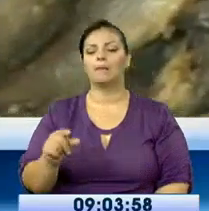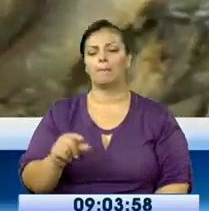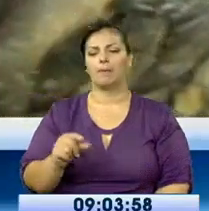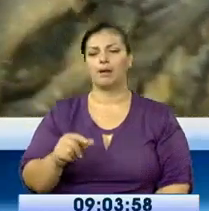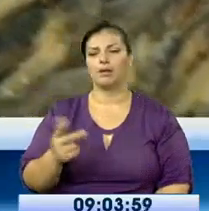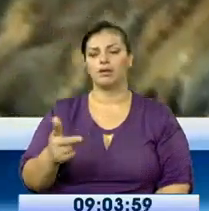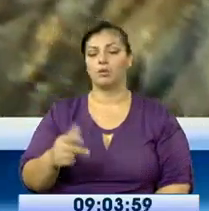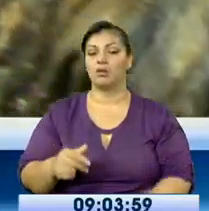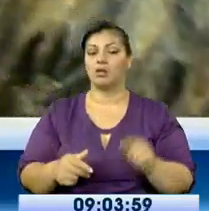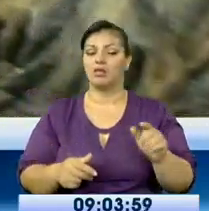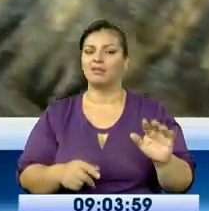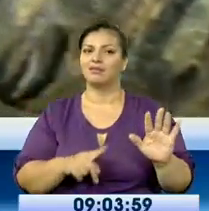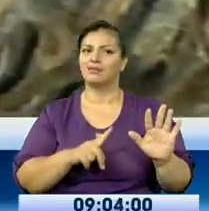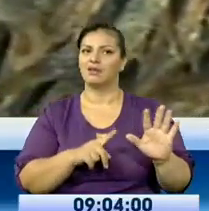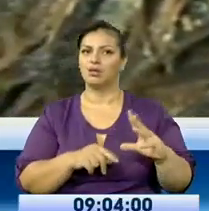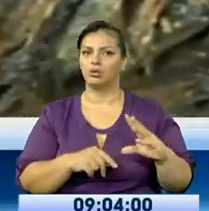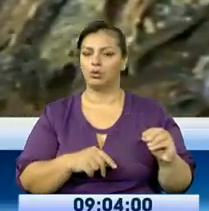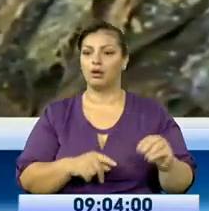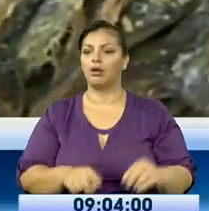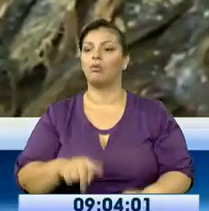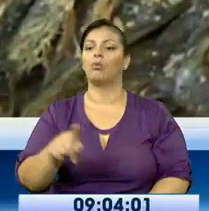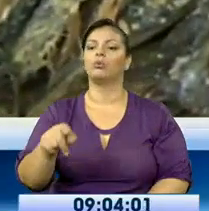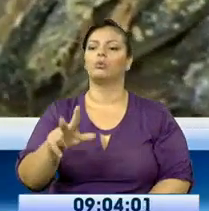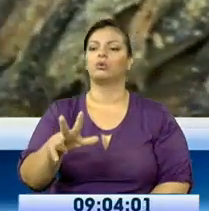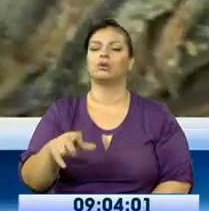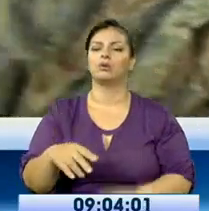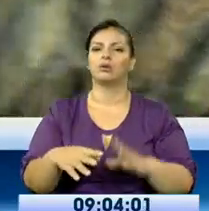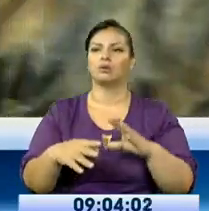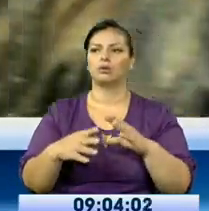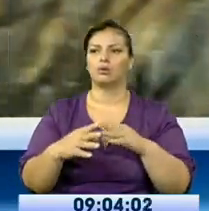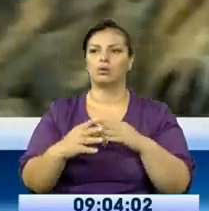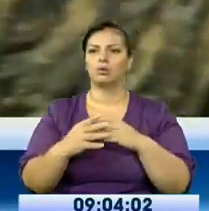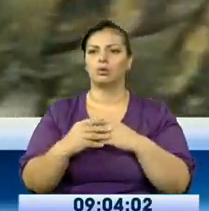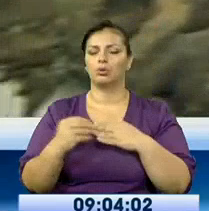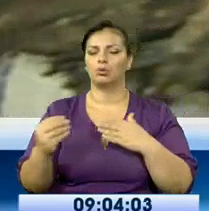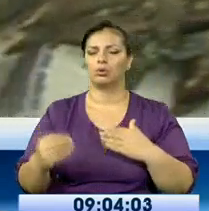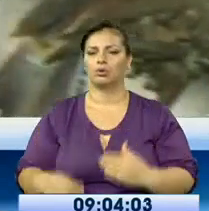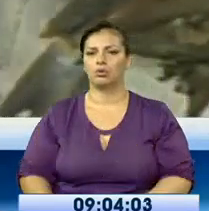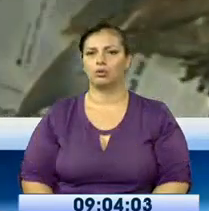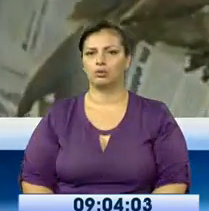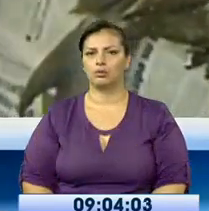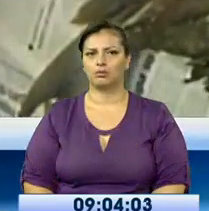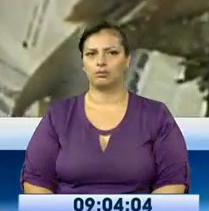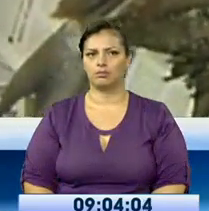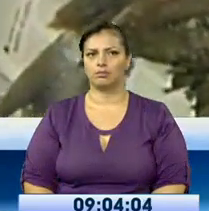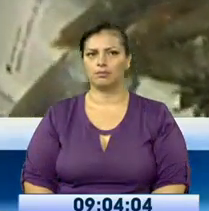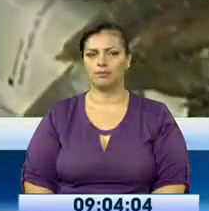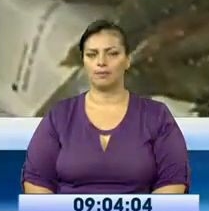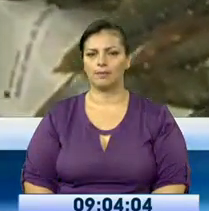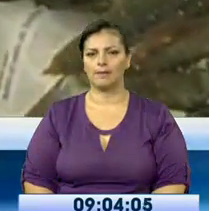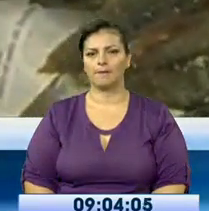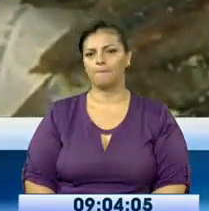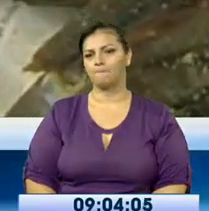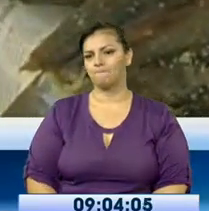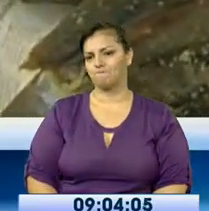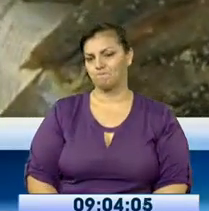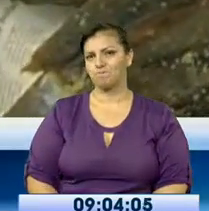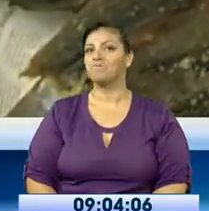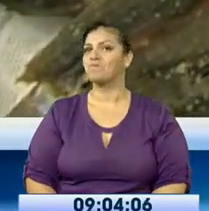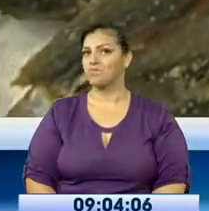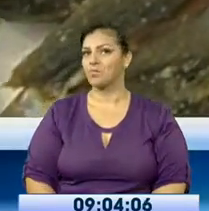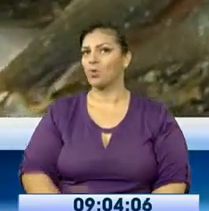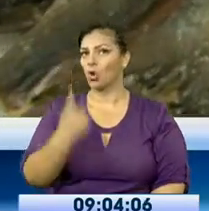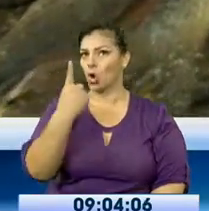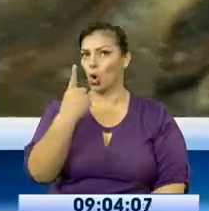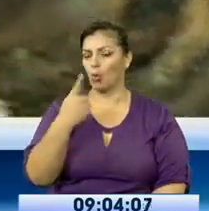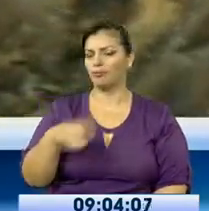y tenemos aquí el albacora a 3 una libra Lisa qu puede ser uno un pescadito sí un pescadito una libra de Lisa Sí así mismo